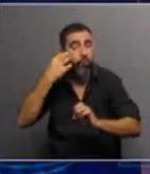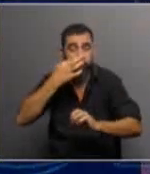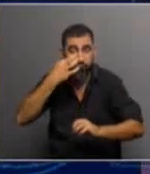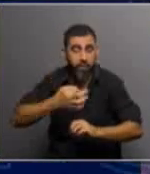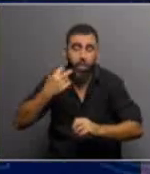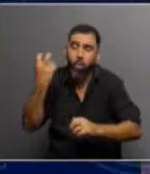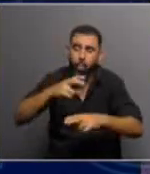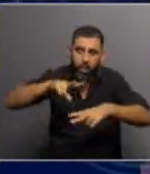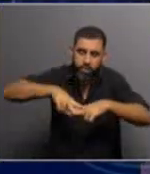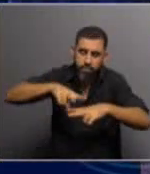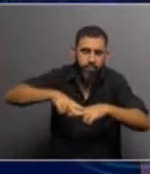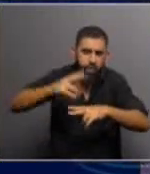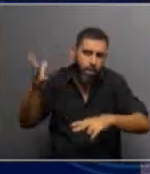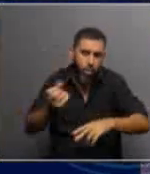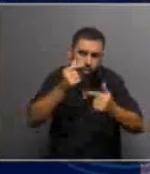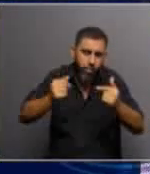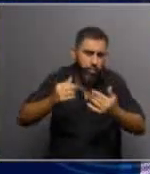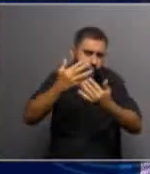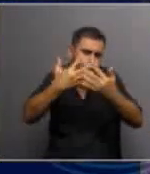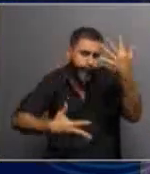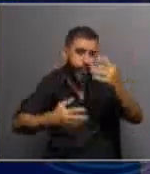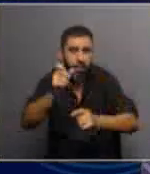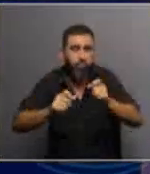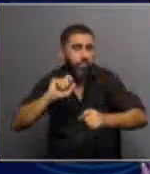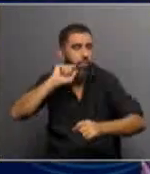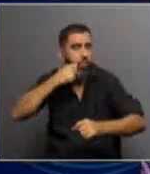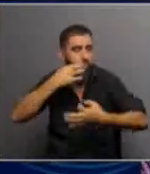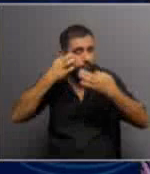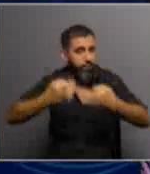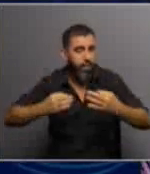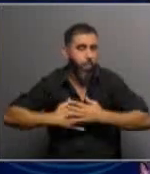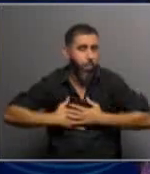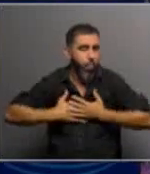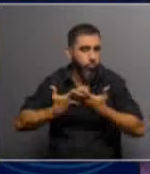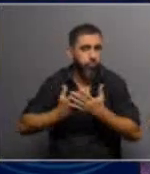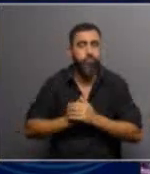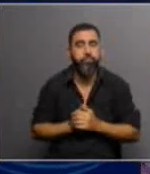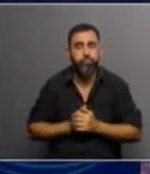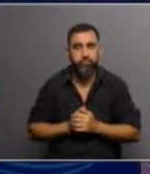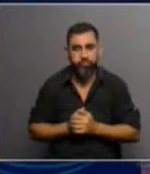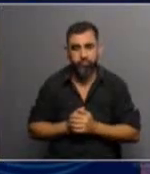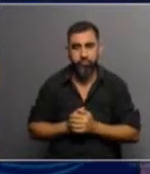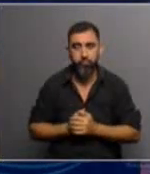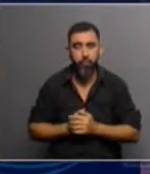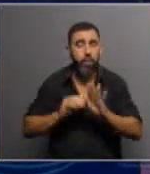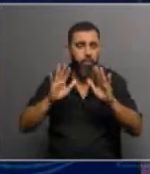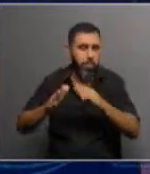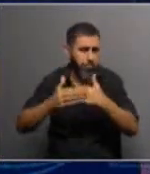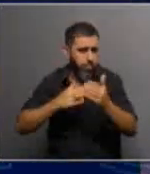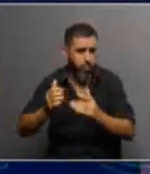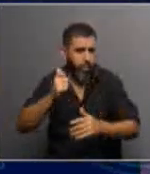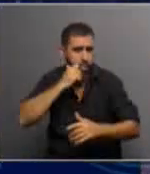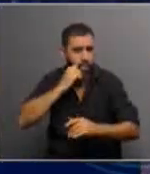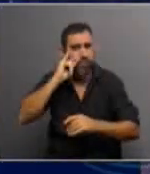después del hashtag y encontrar todas las cosas que ha hecho la gente que está realmente muy muy emocionante y trascendiendo totalmente de generaciones y